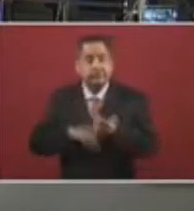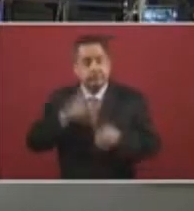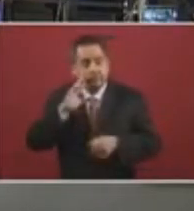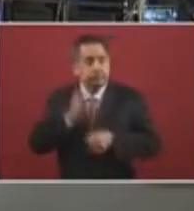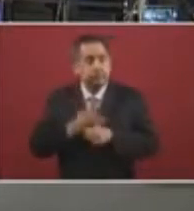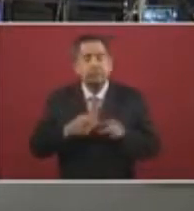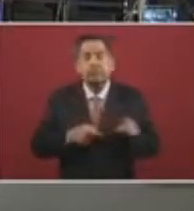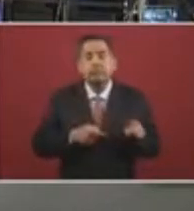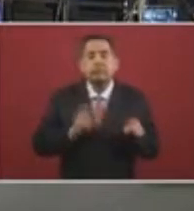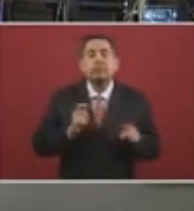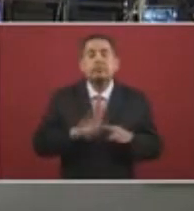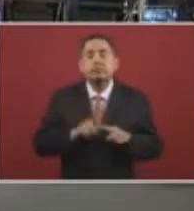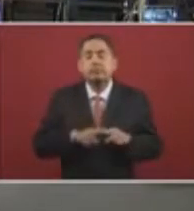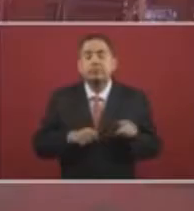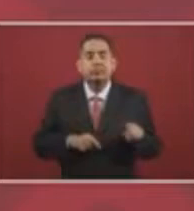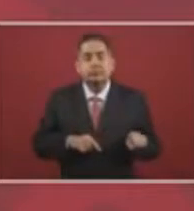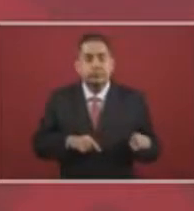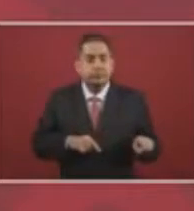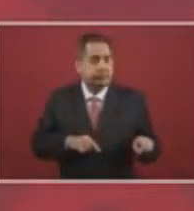ya habían